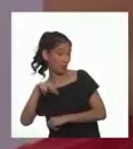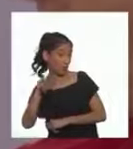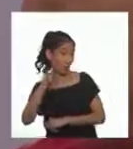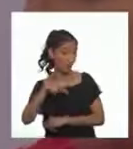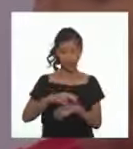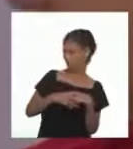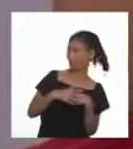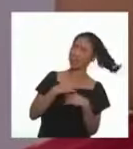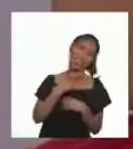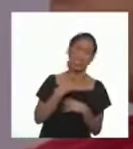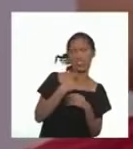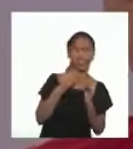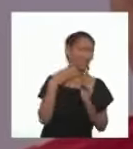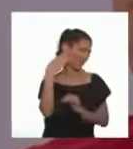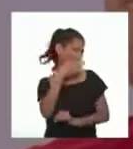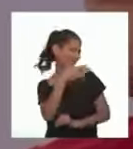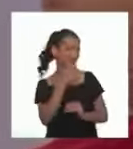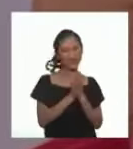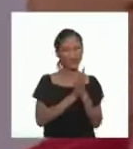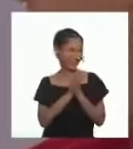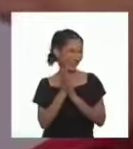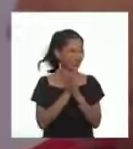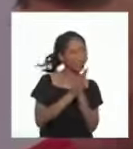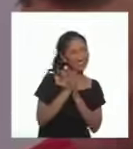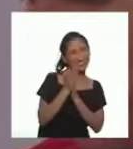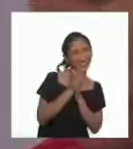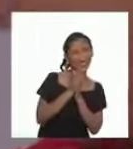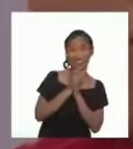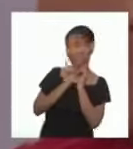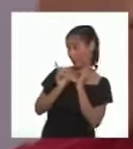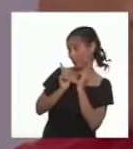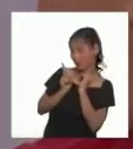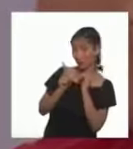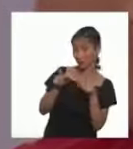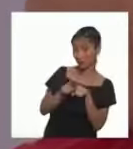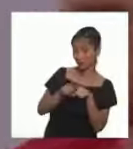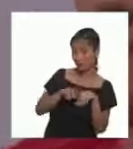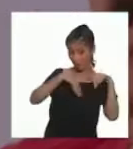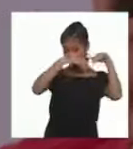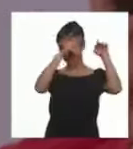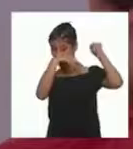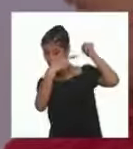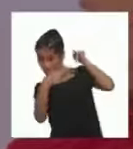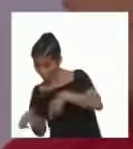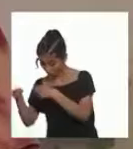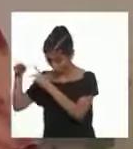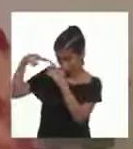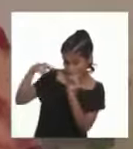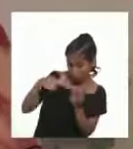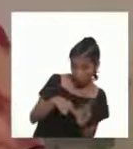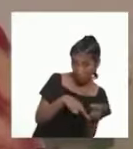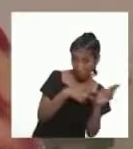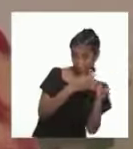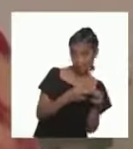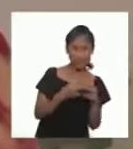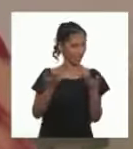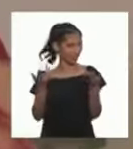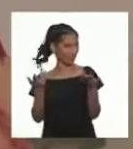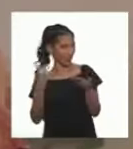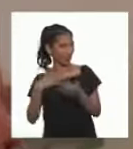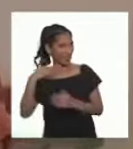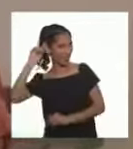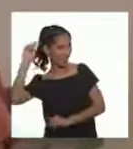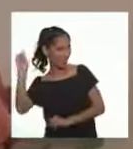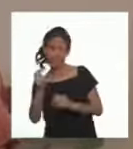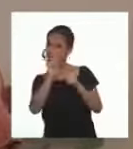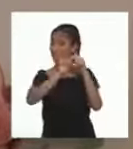Me encantaría ir alguna vez. ¿Y tú te metiste al agua, Guitar? ¡Claro! Mi primer viaje